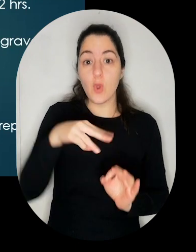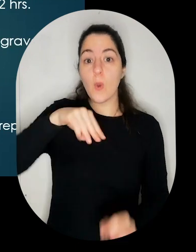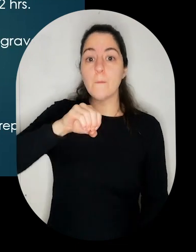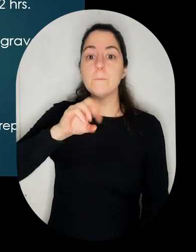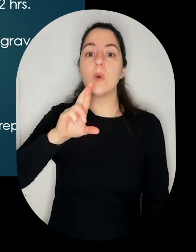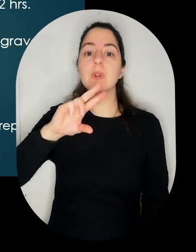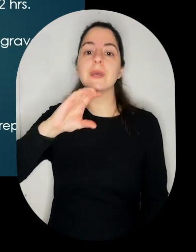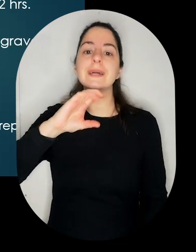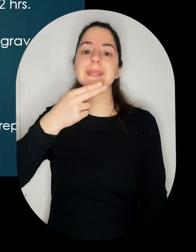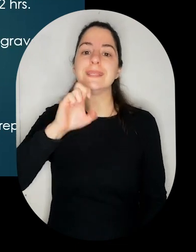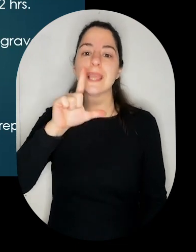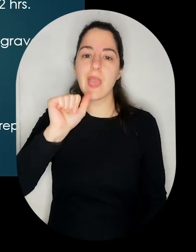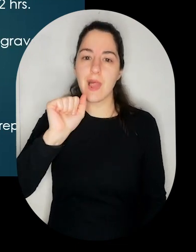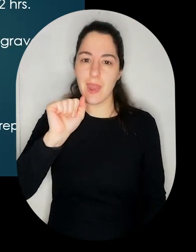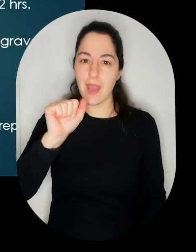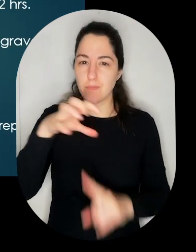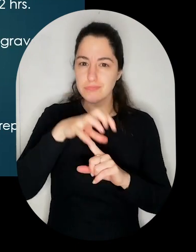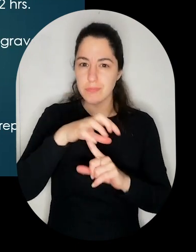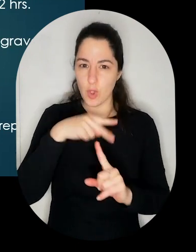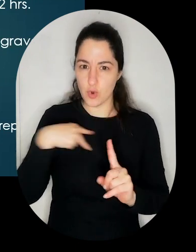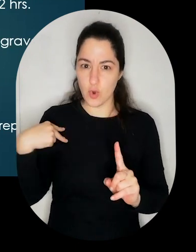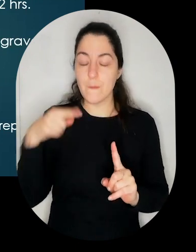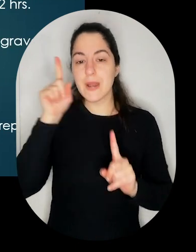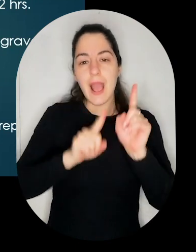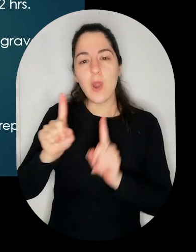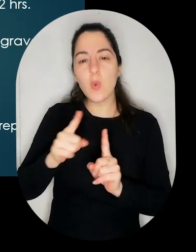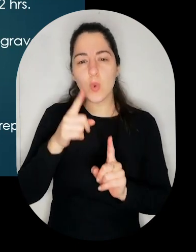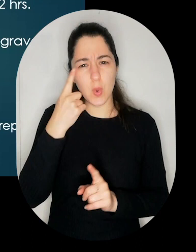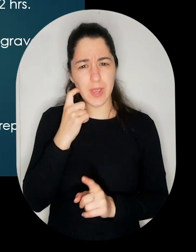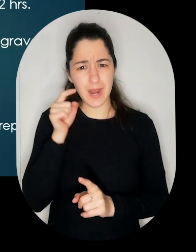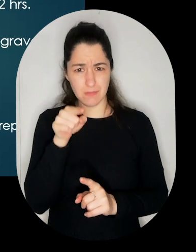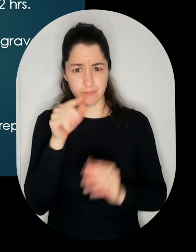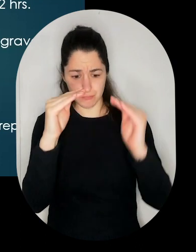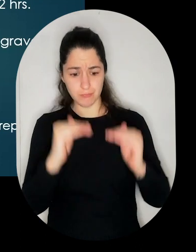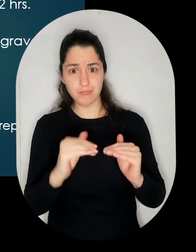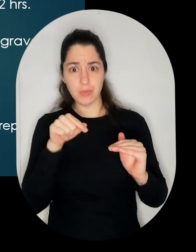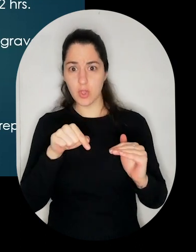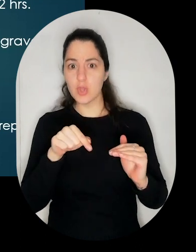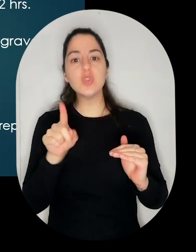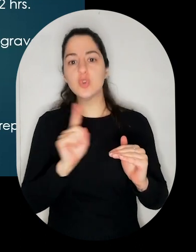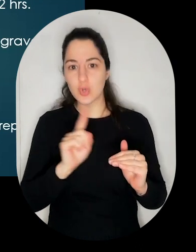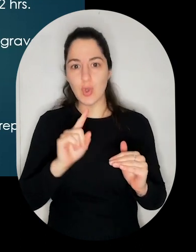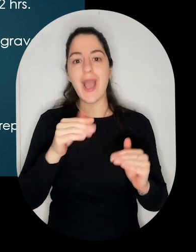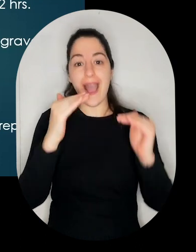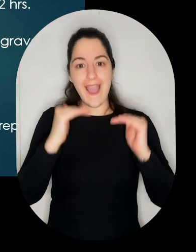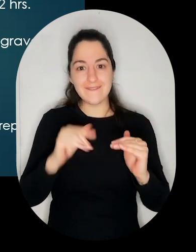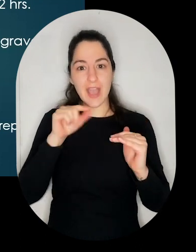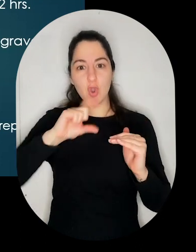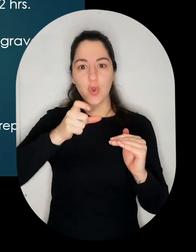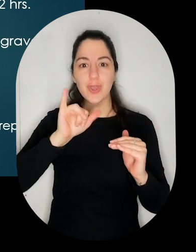giromitras. Morchelas y giromitras son confundibles entre sí. De hecho, hay personas que creen que las de abajo son morchelas, y no, en realidad las de abajo